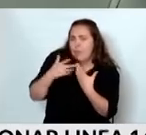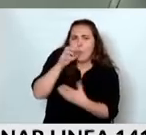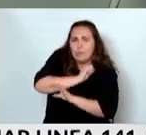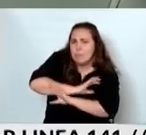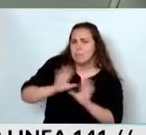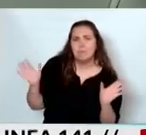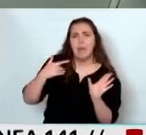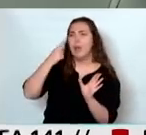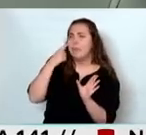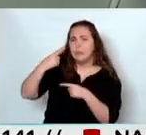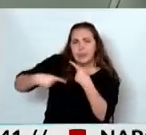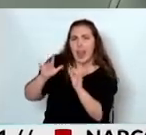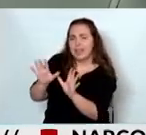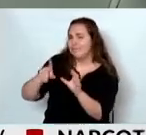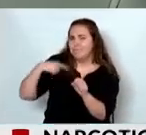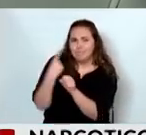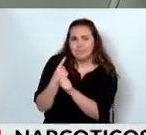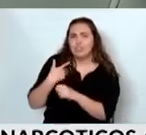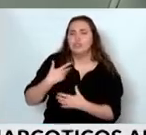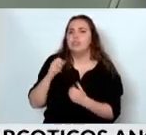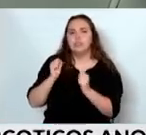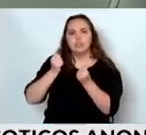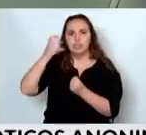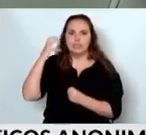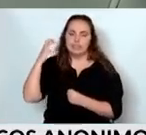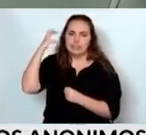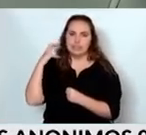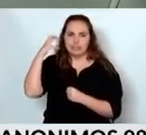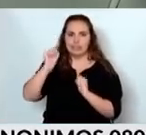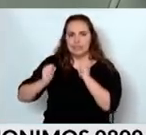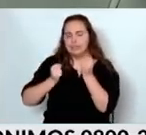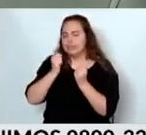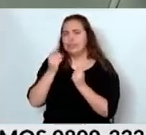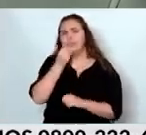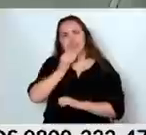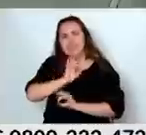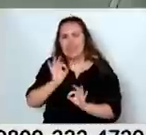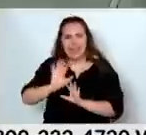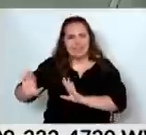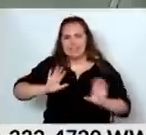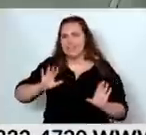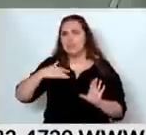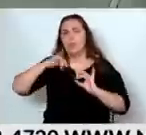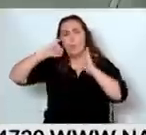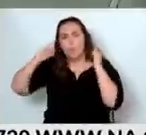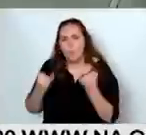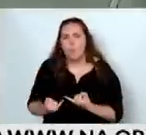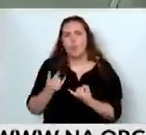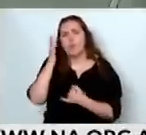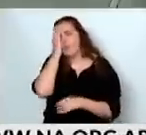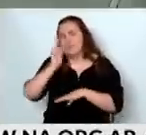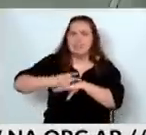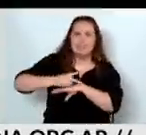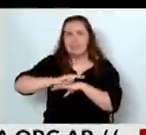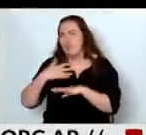más así yo con tanta tristeza. Me rascaba, tenía un eczema nervioso acá en la cabeza, no comía, había bajado un montón de peso, no podía dormir, era